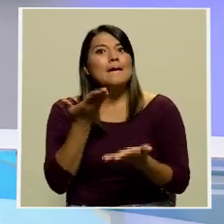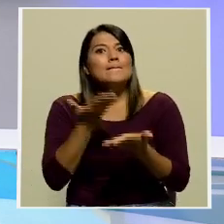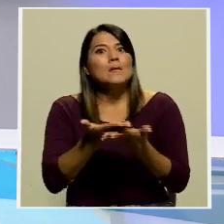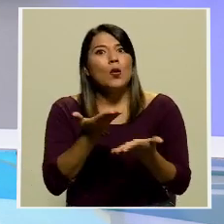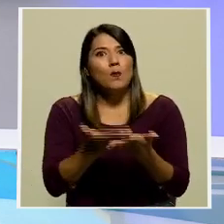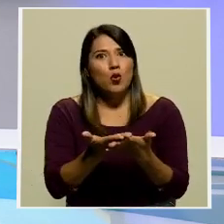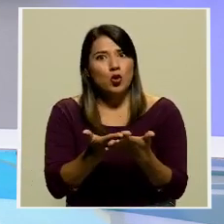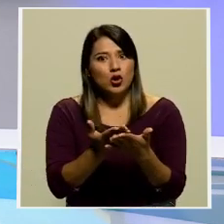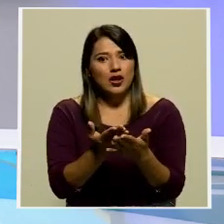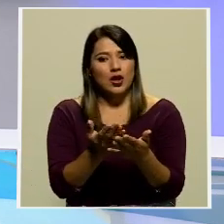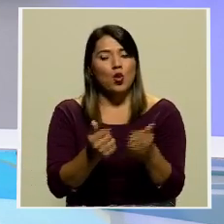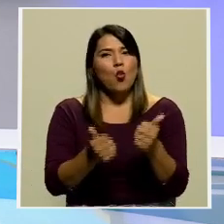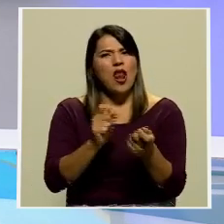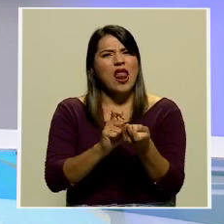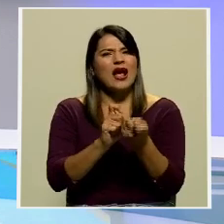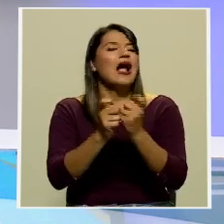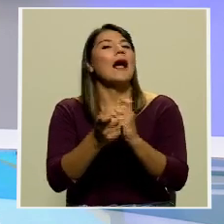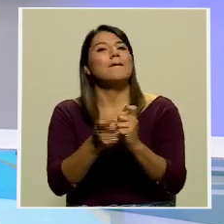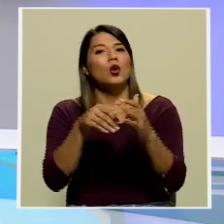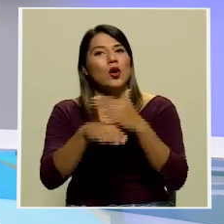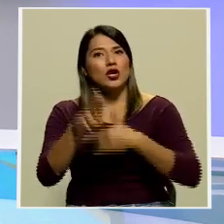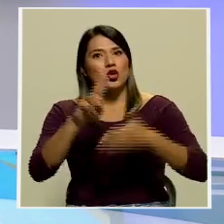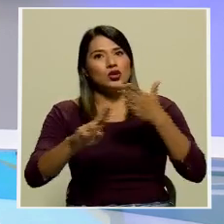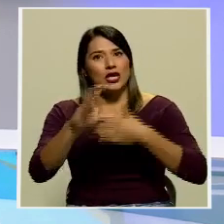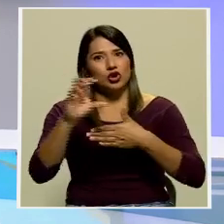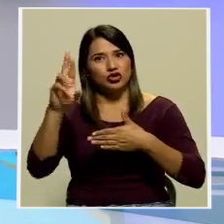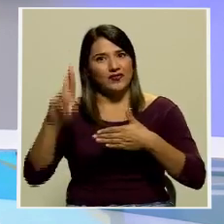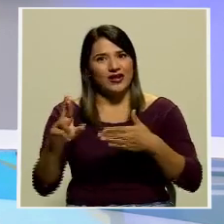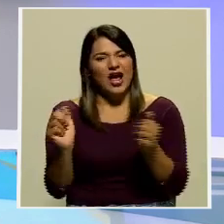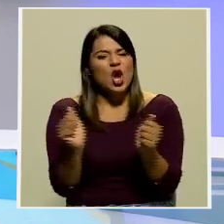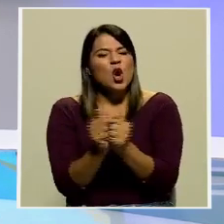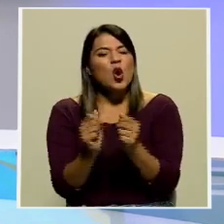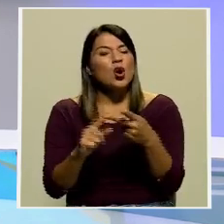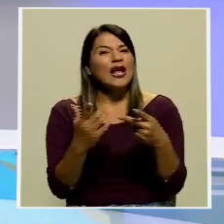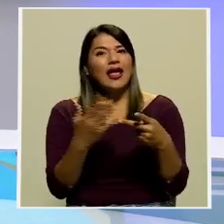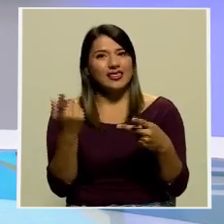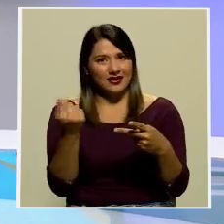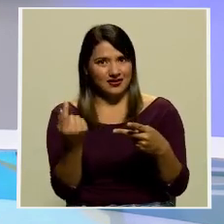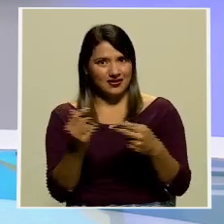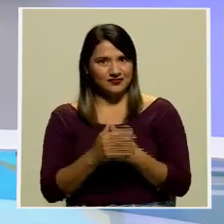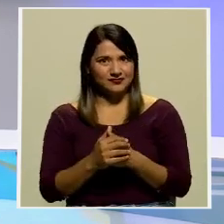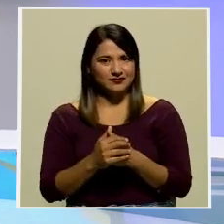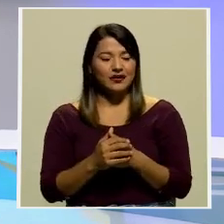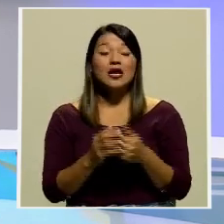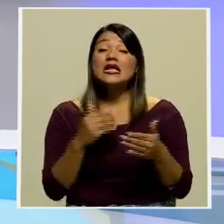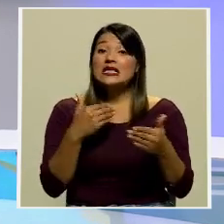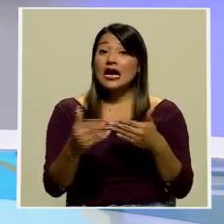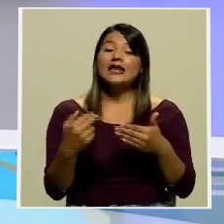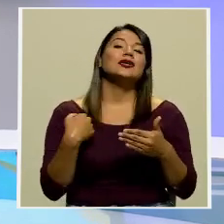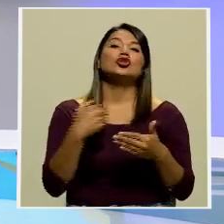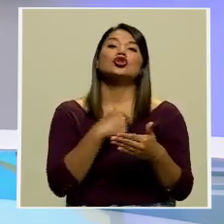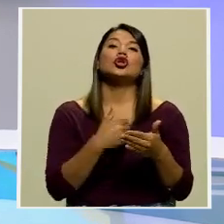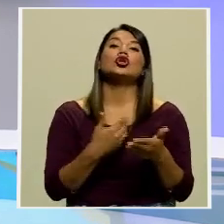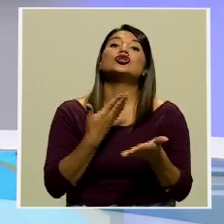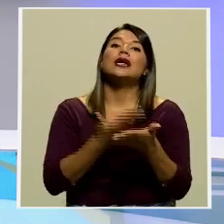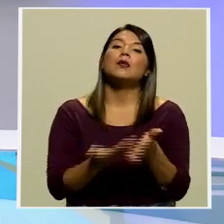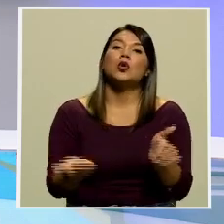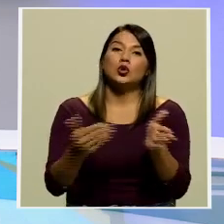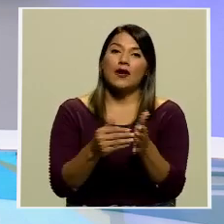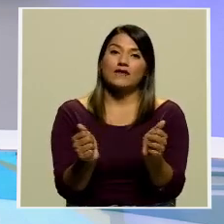la UCR y con qué recursos va a hacerlo? En unos minutos regresamos con